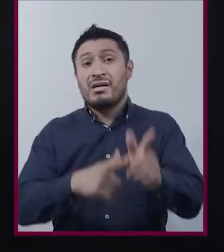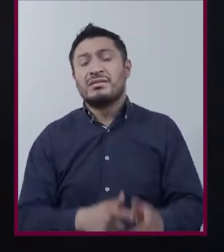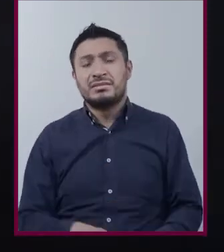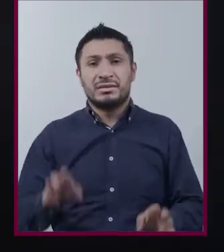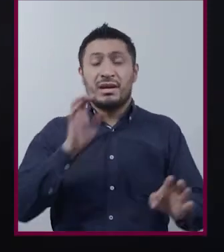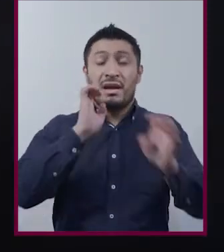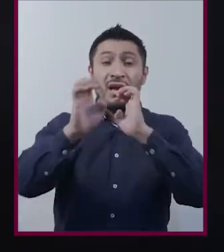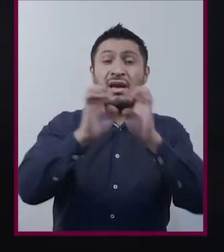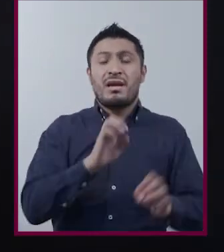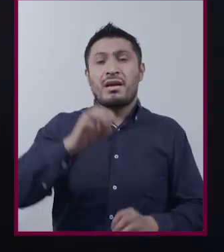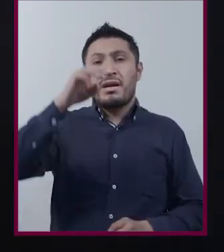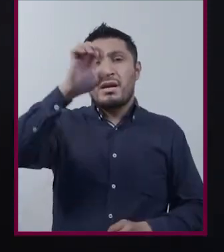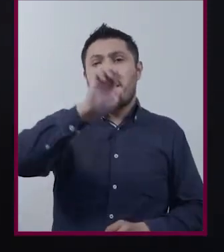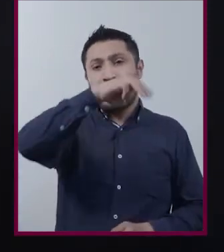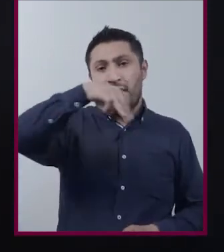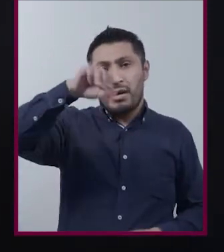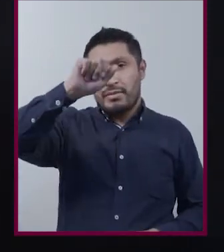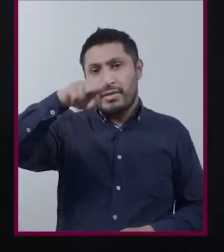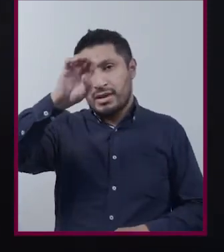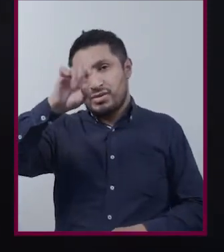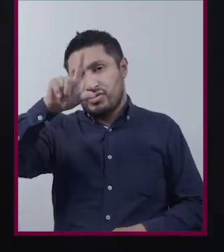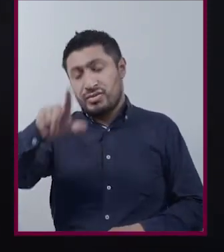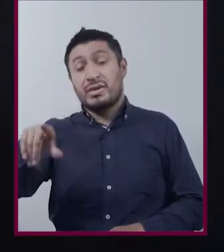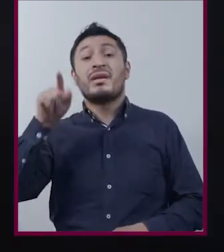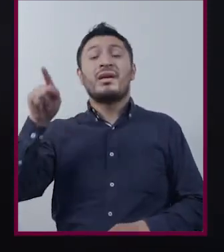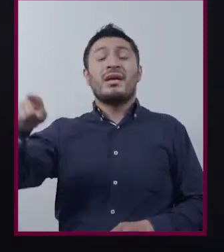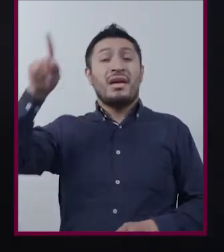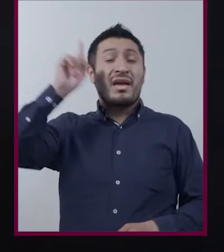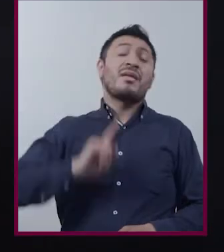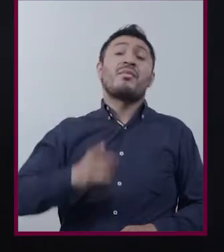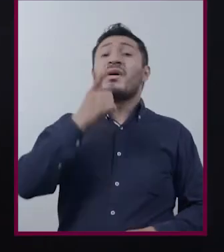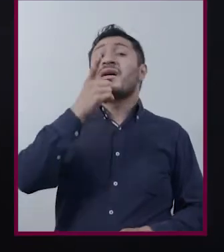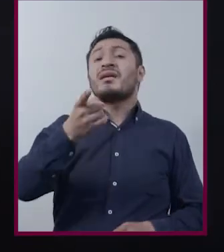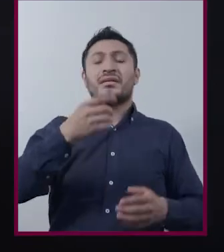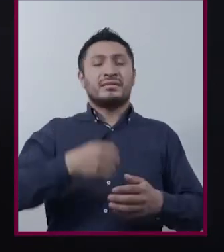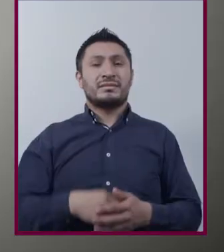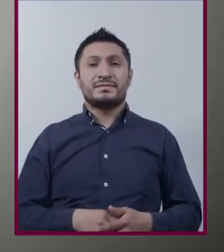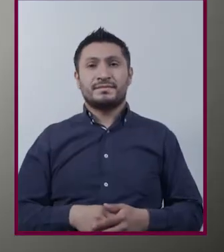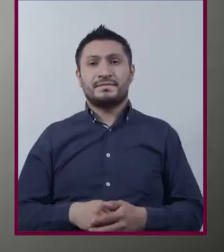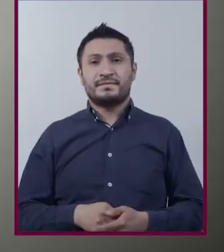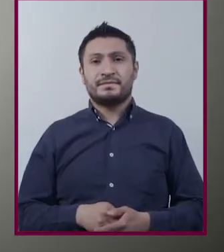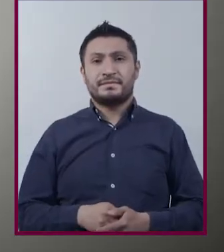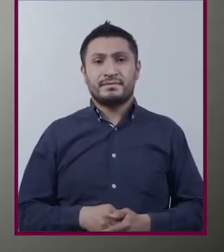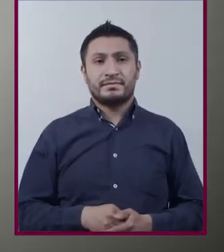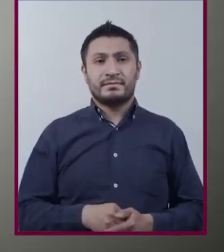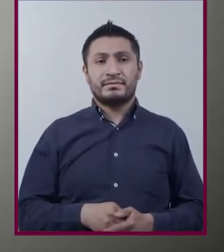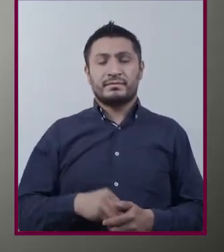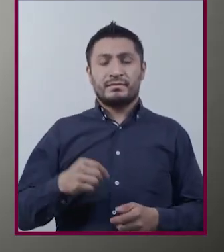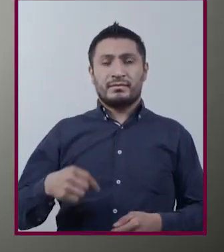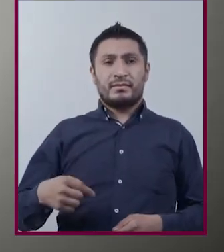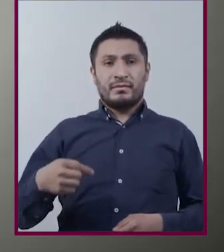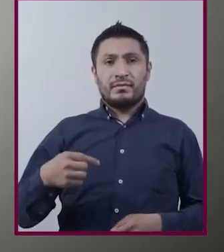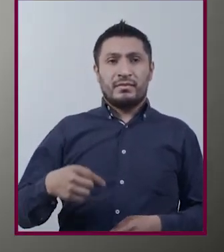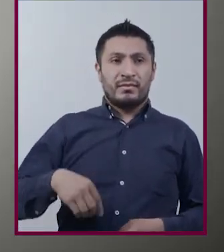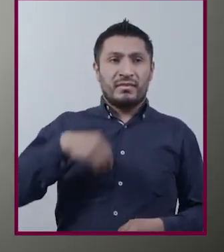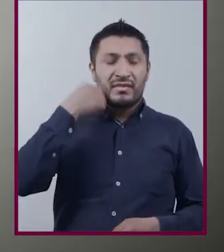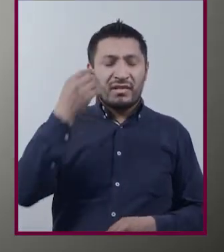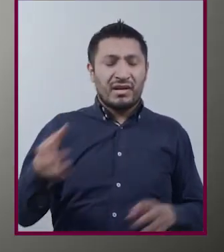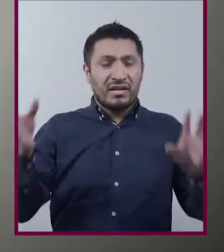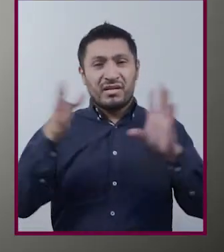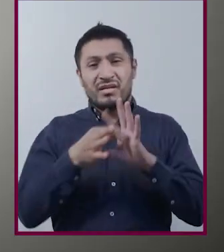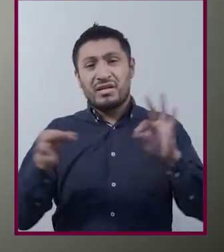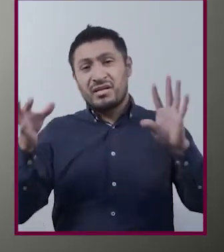una entrevista con Emanuel Carballo, la propia autora destacó lo siguiente. Intento abrir los nudos vírgenes